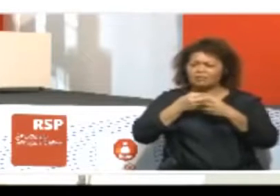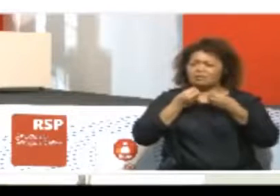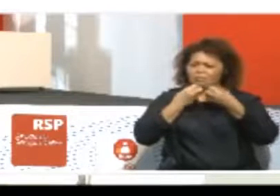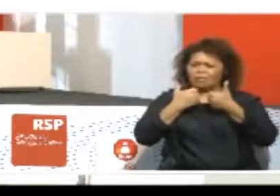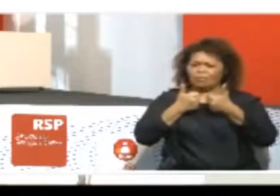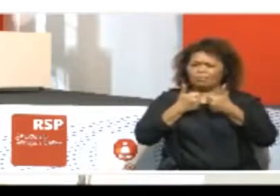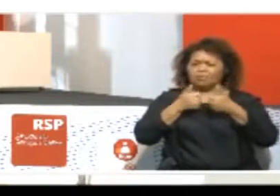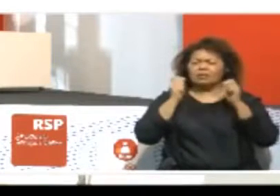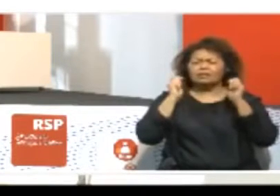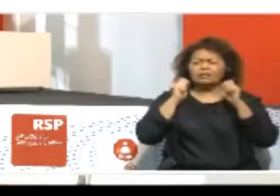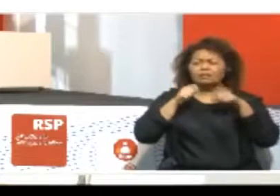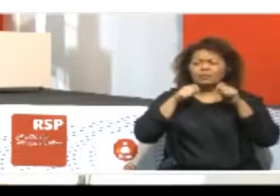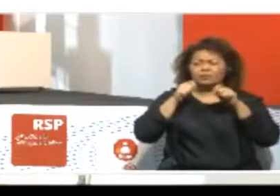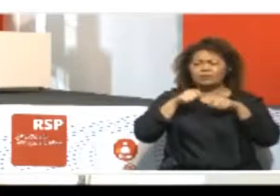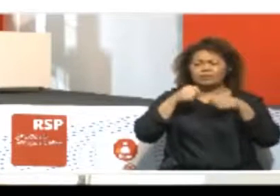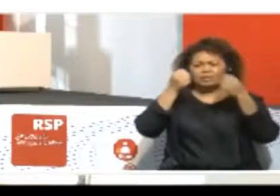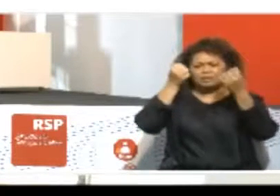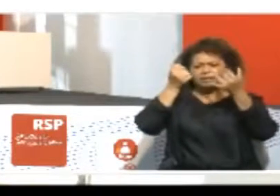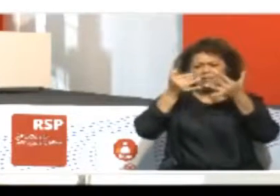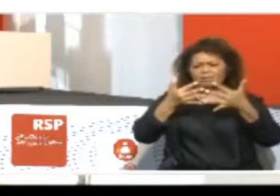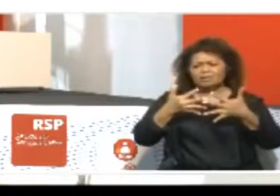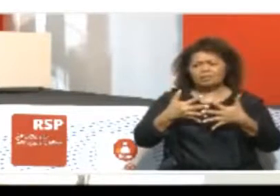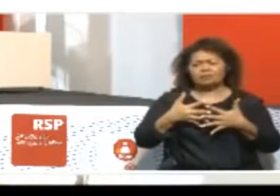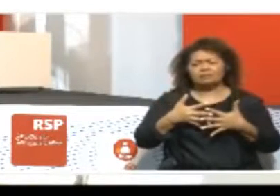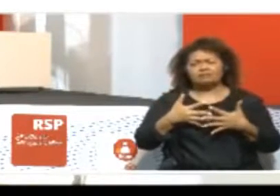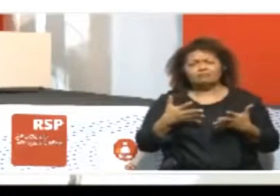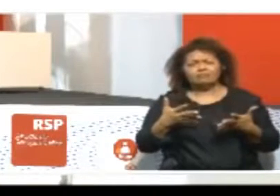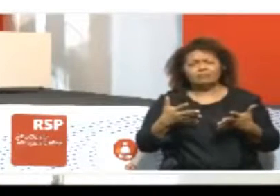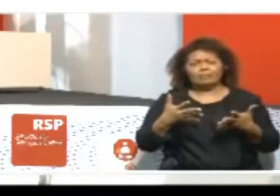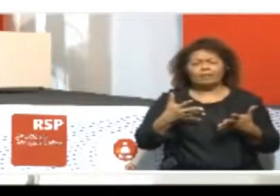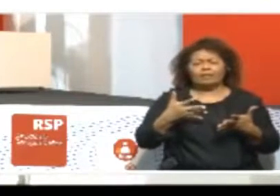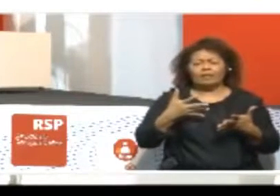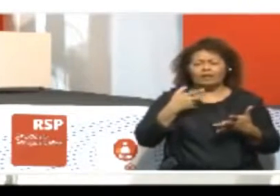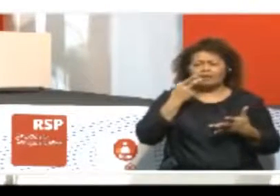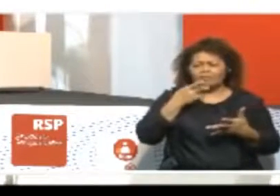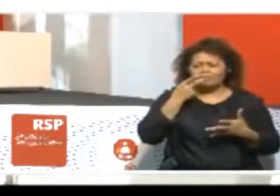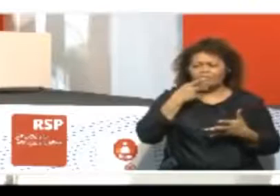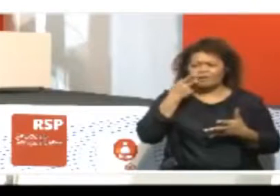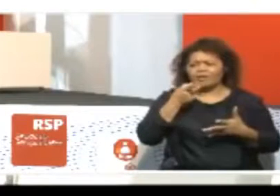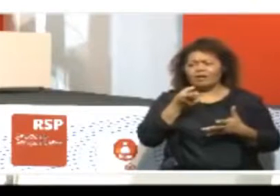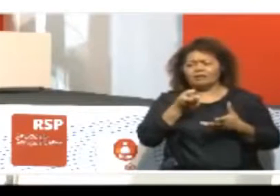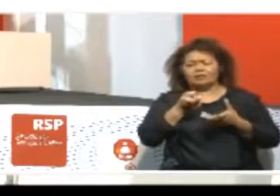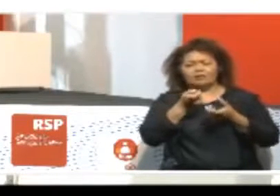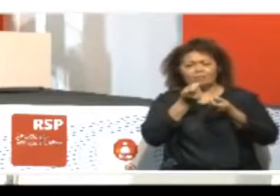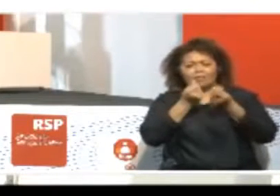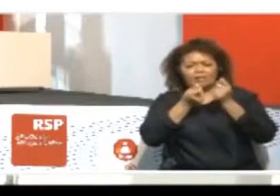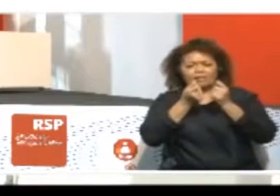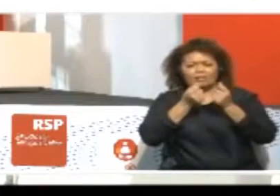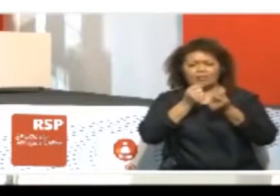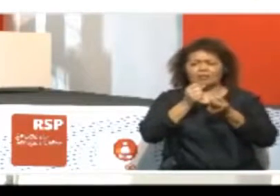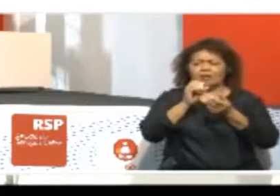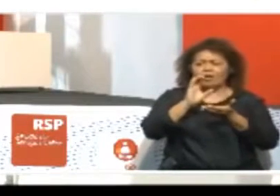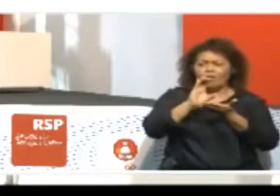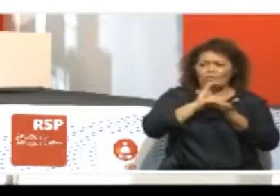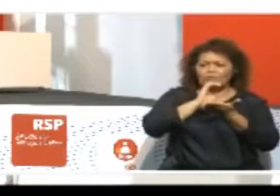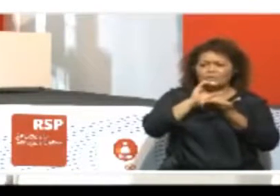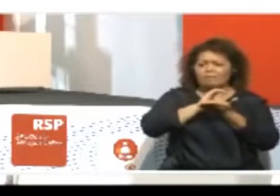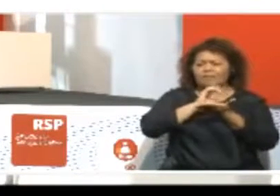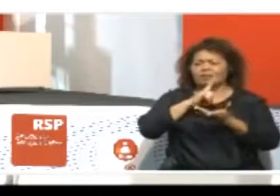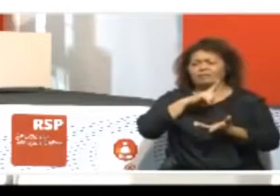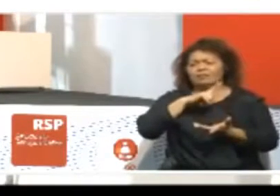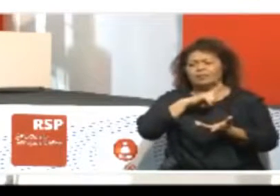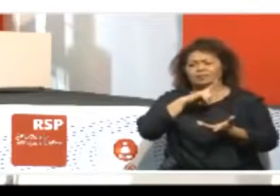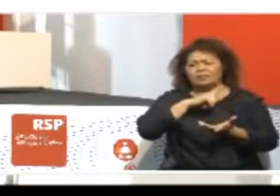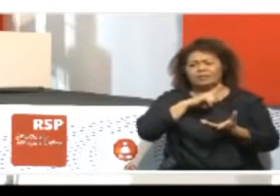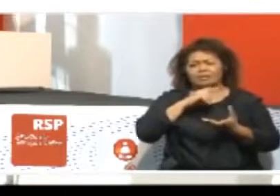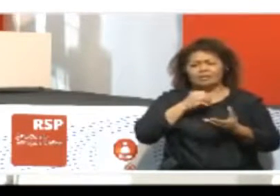del presupuesto a la asociación para obtener beneficios de esa delegación, es decir, el dinero,